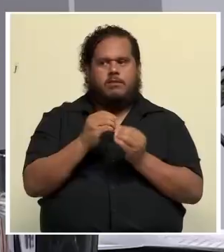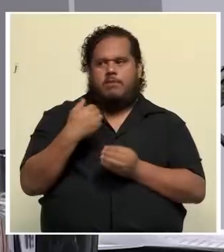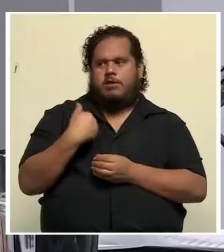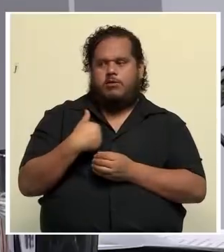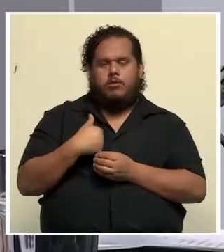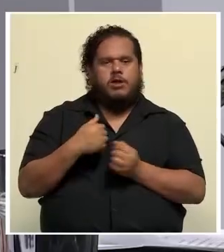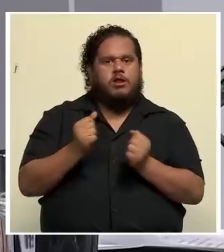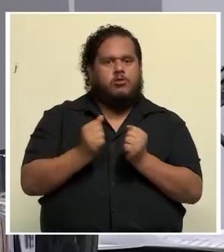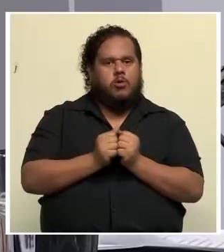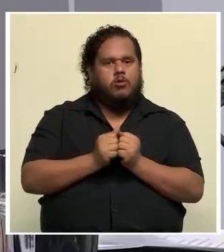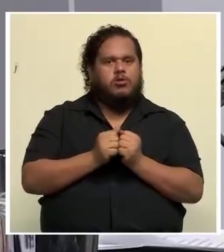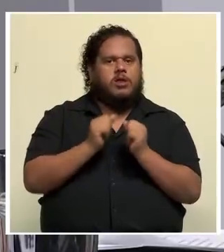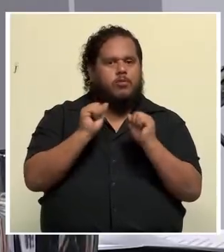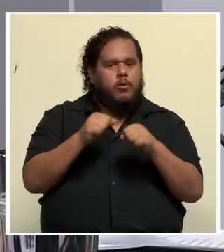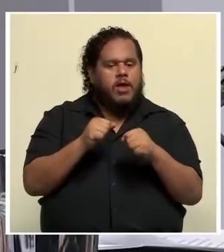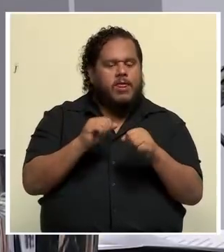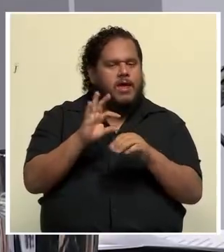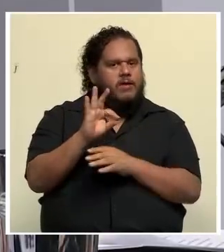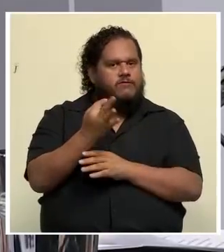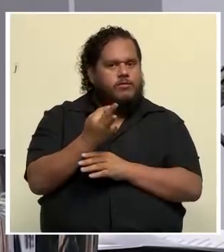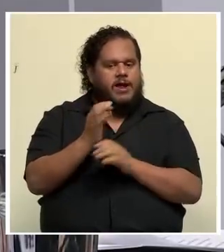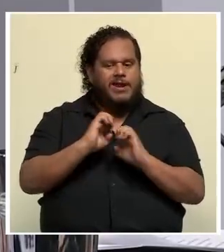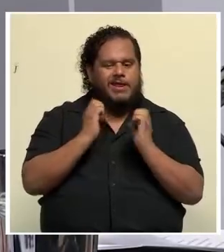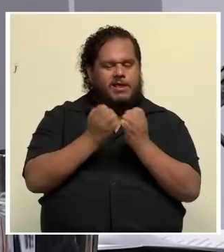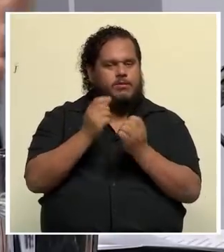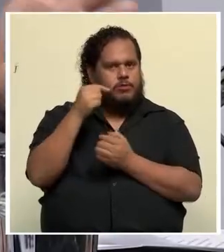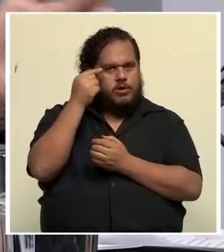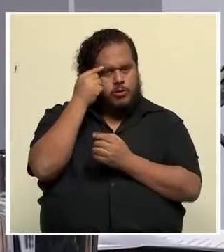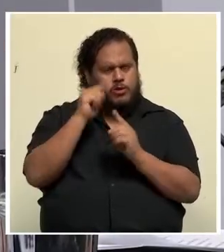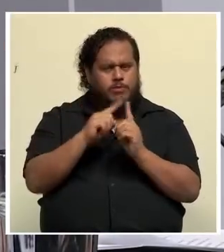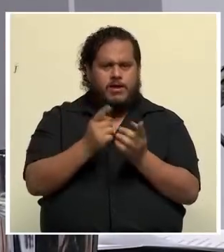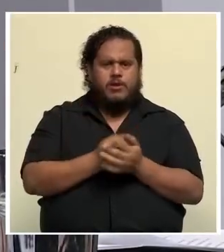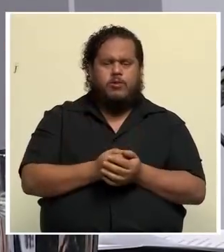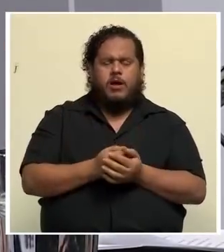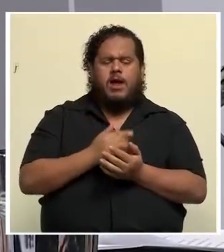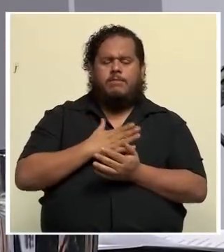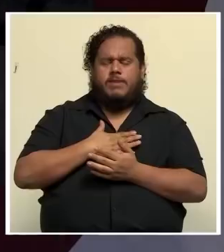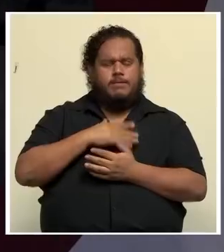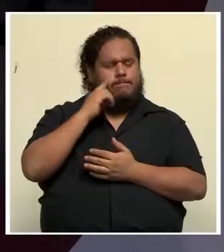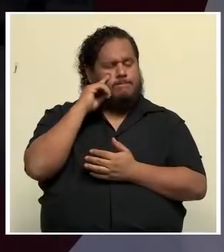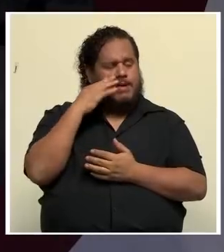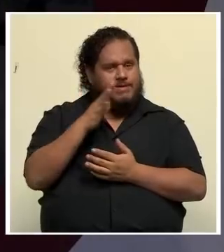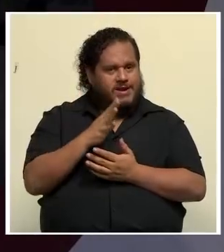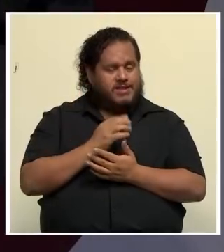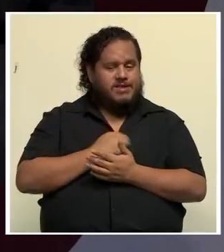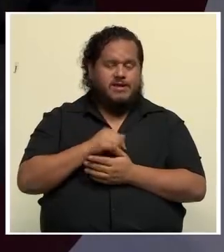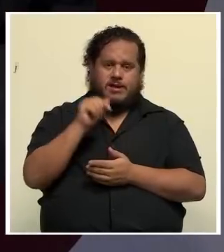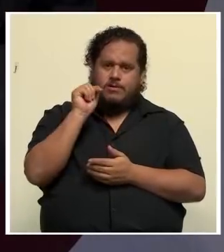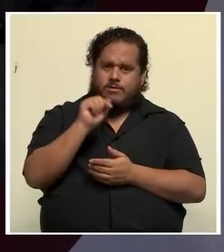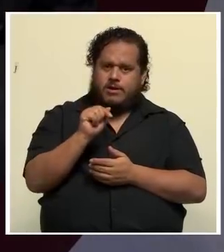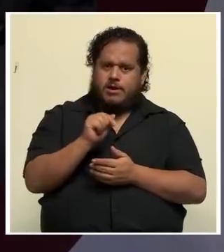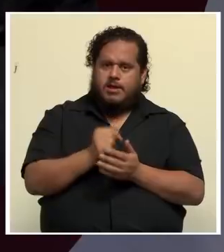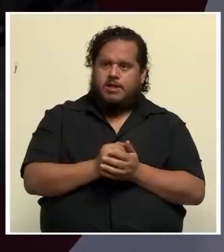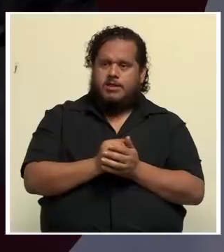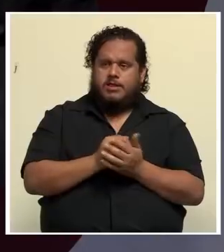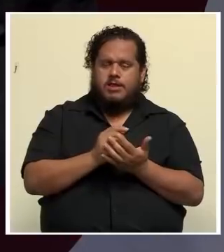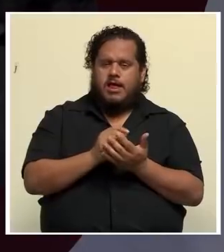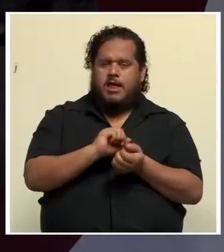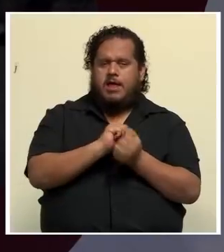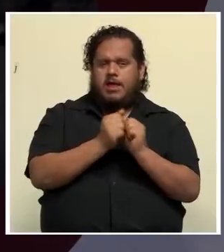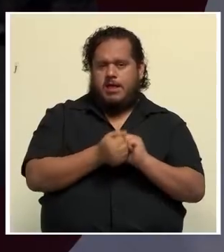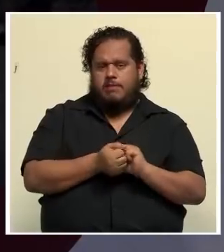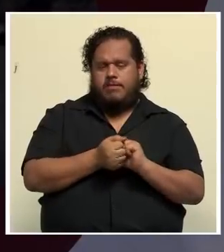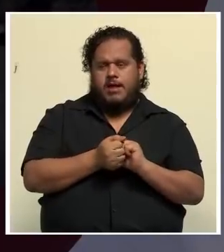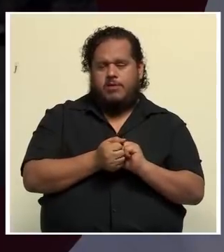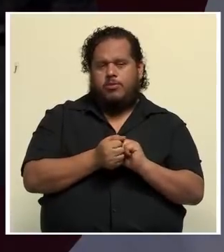hombres con los cuales formar equipos de gobierno. Pero lo que me parece que aquí está distorsionando un